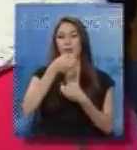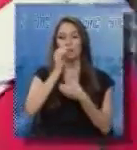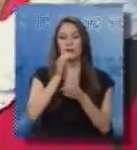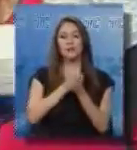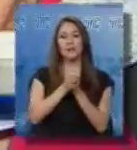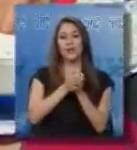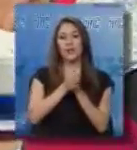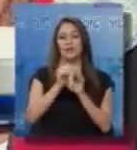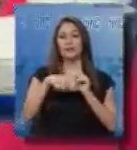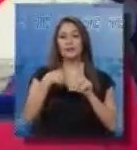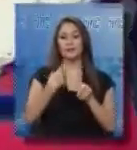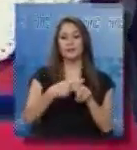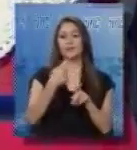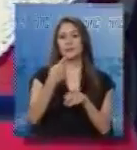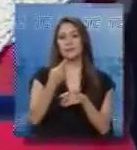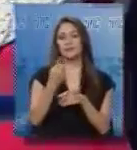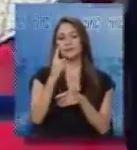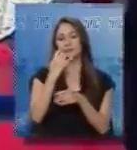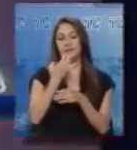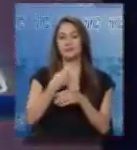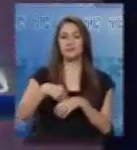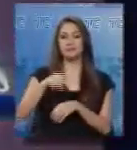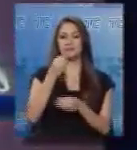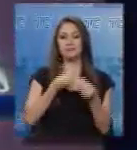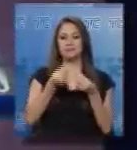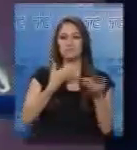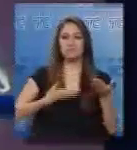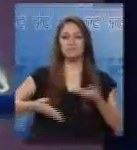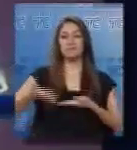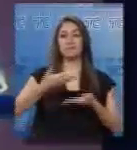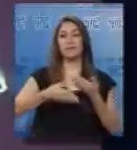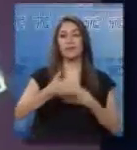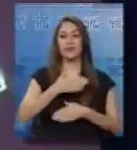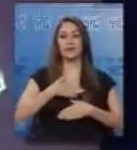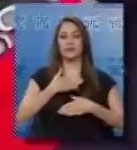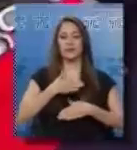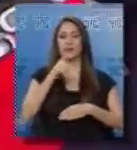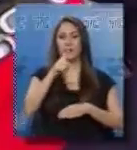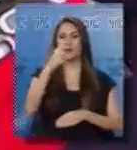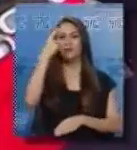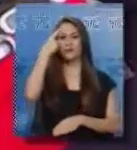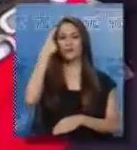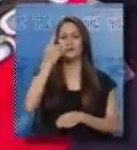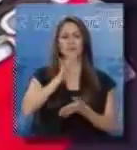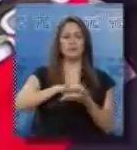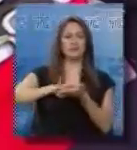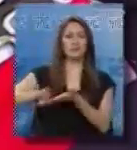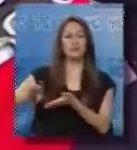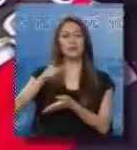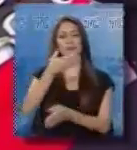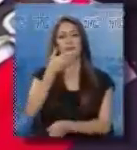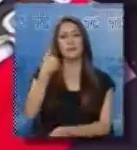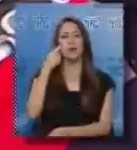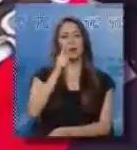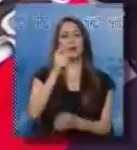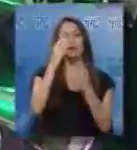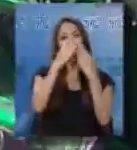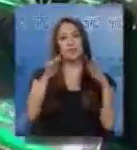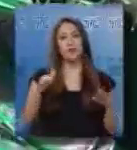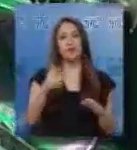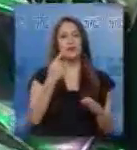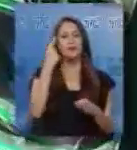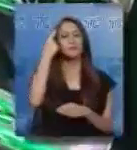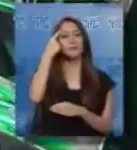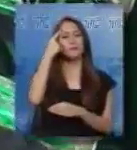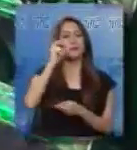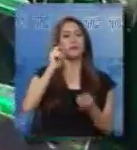reflexión, a la Navidad, todas esas cosas. El prefecto hizo un llamado a dejar de lado el consumismo y difundir el mensaje de la Navidad como momento